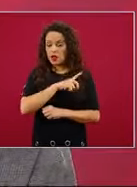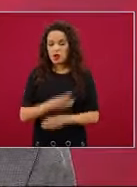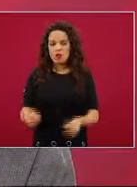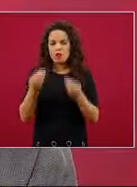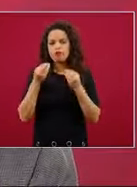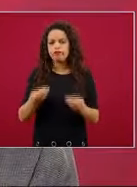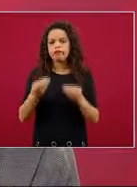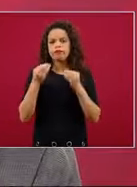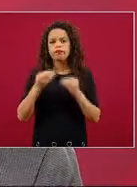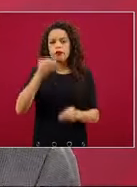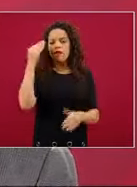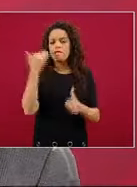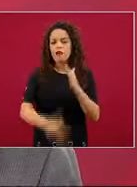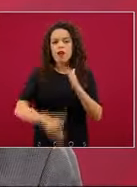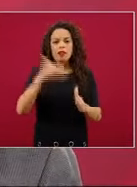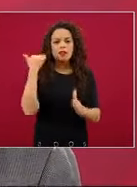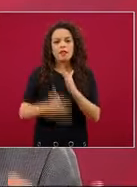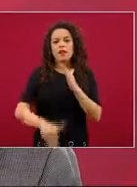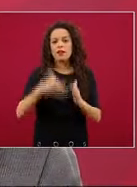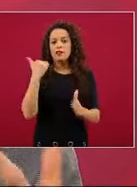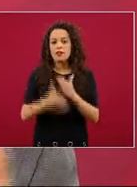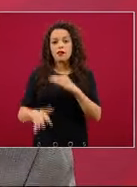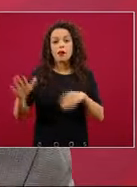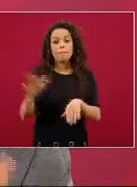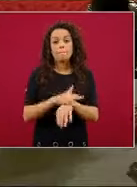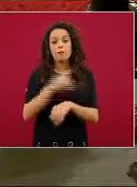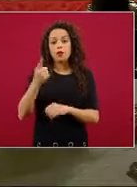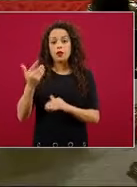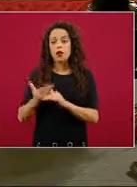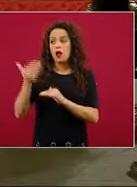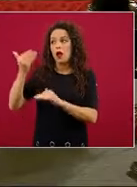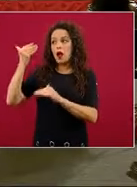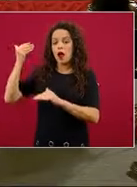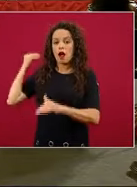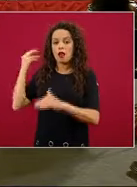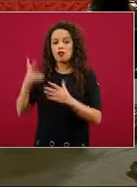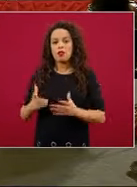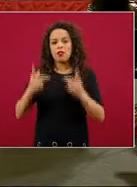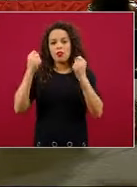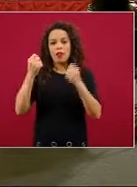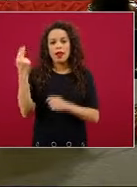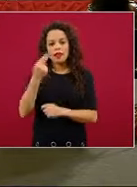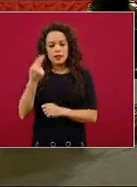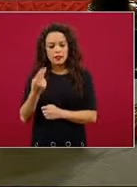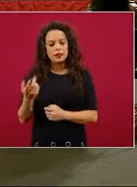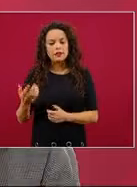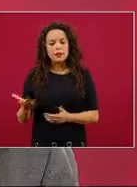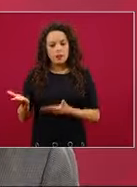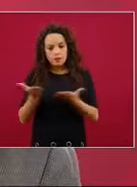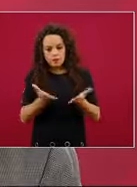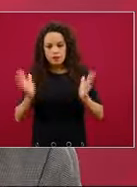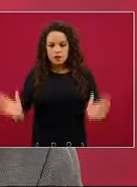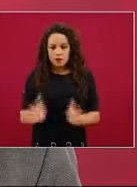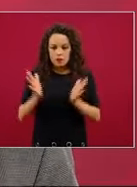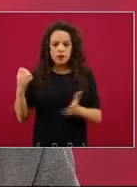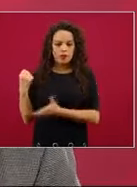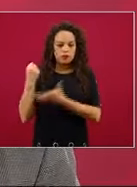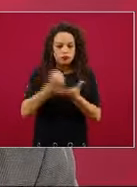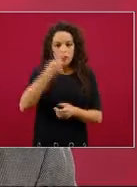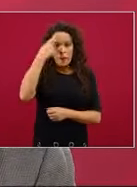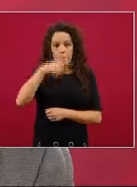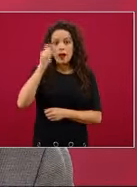importantes insuficiencias derivado de que no se consideraron desarrollar las capacidades públicas, tampoco